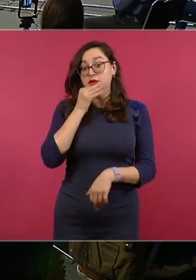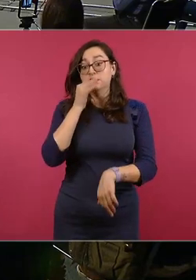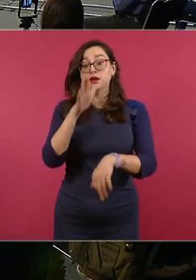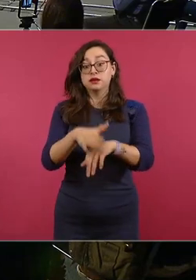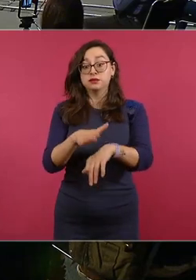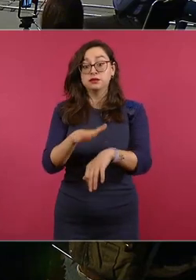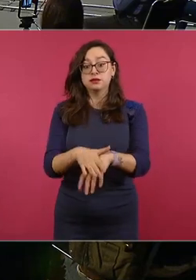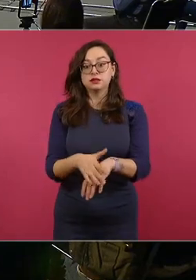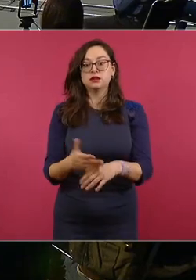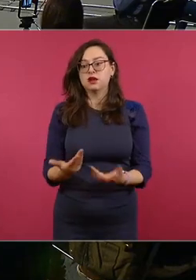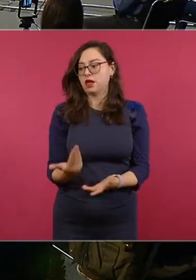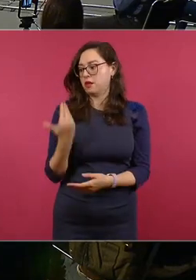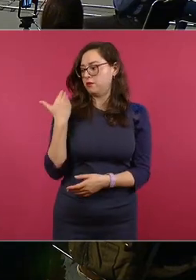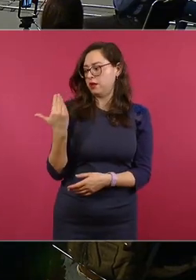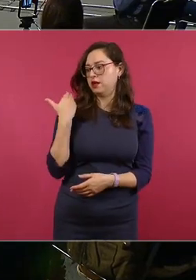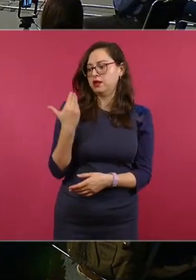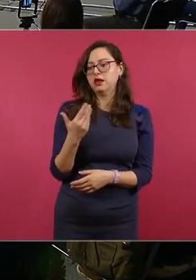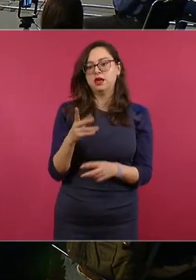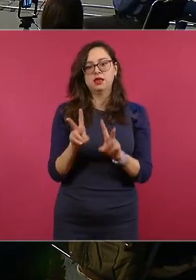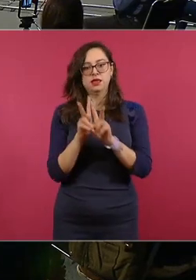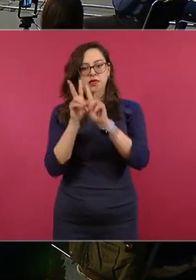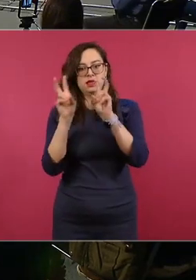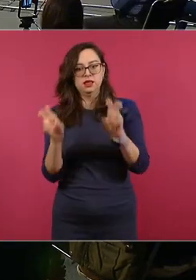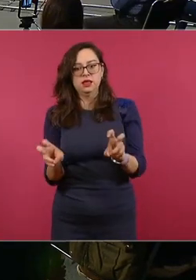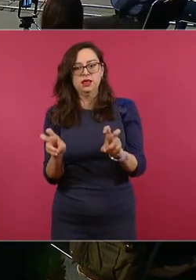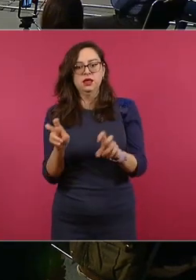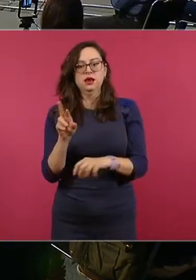atender lo de Ruta 100.